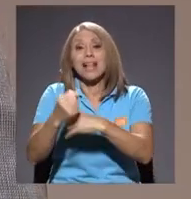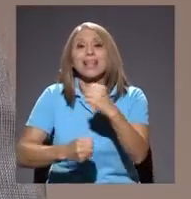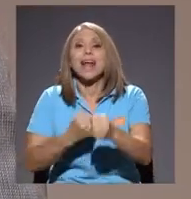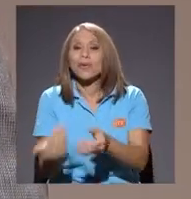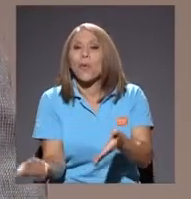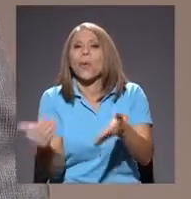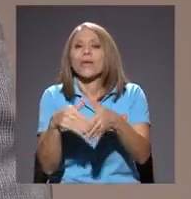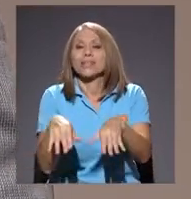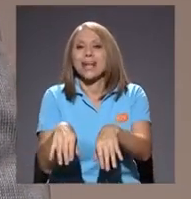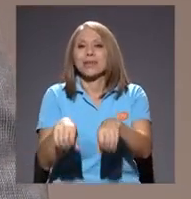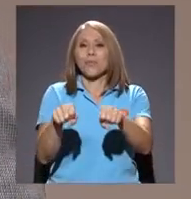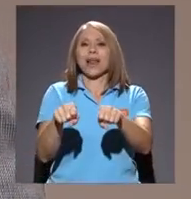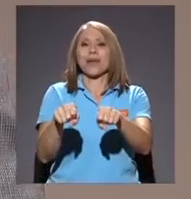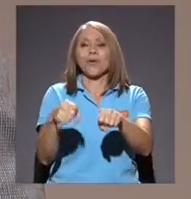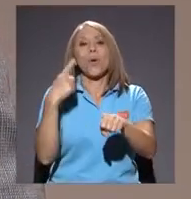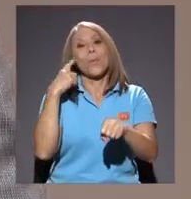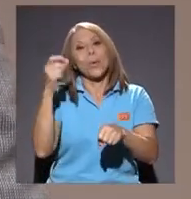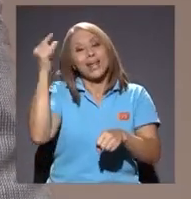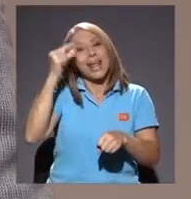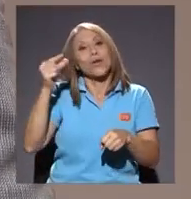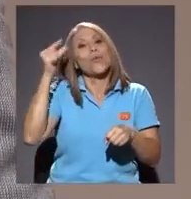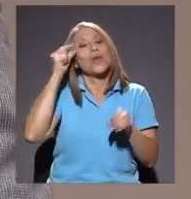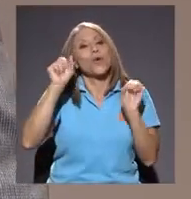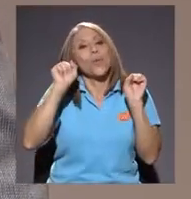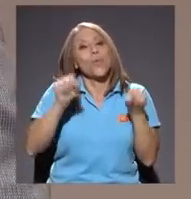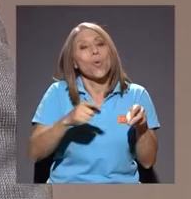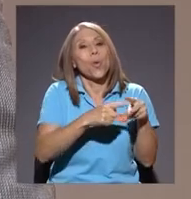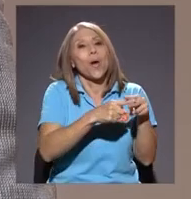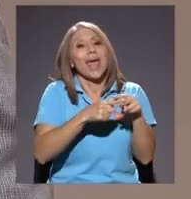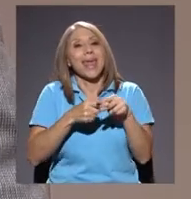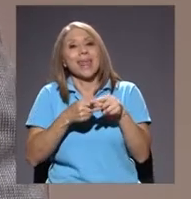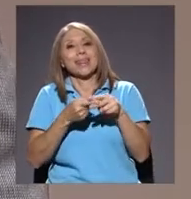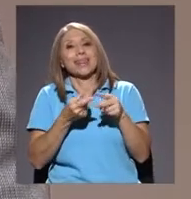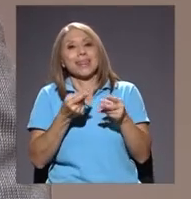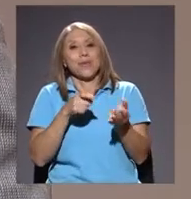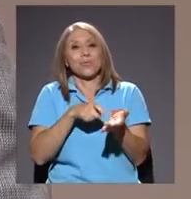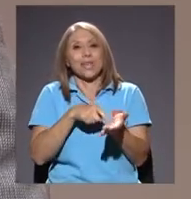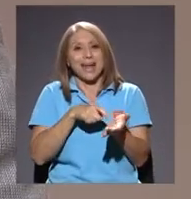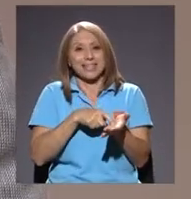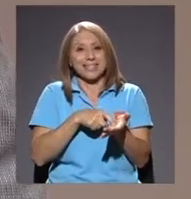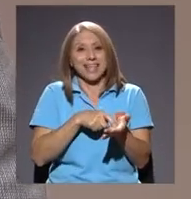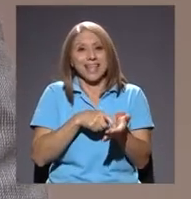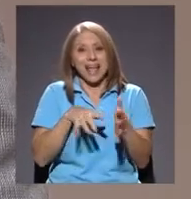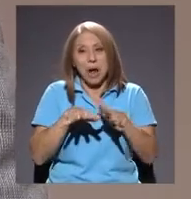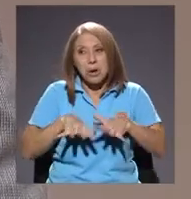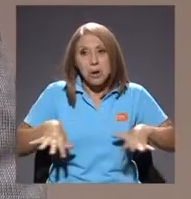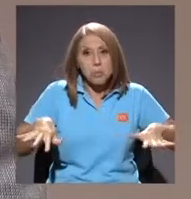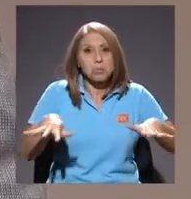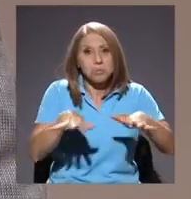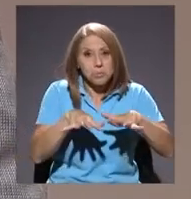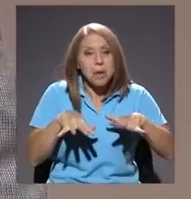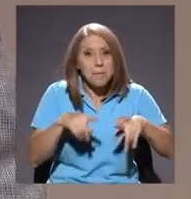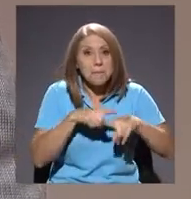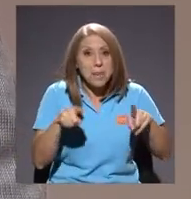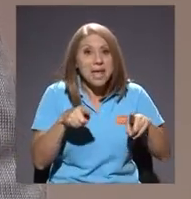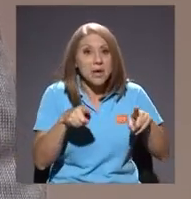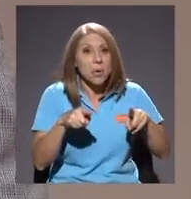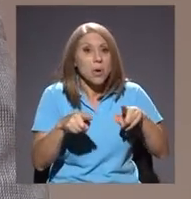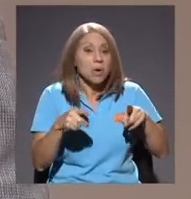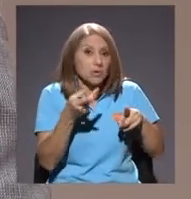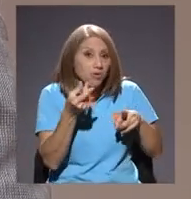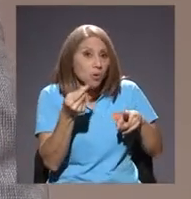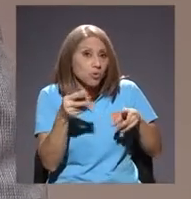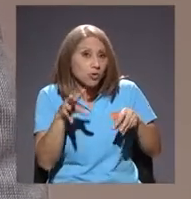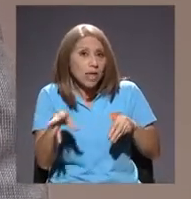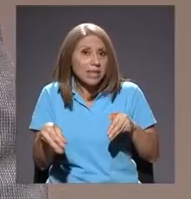gobierno pudo endeudarse aunque lo hizo localmente captó los recursos del extranjero entonces entraron este recurso adicionales y además